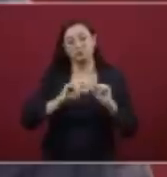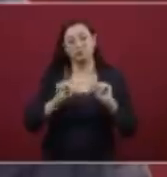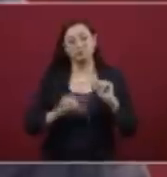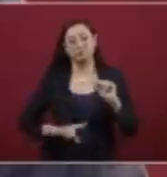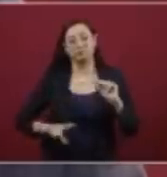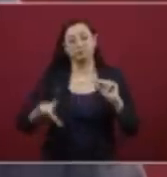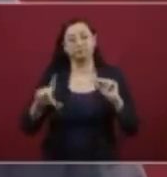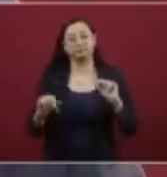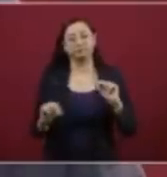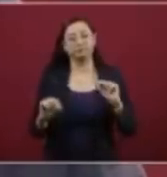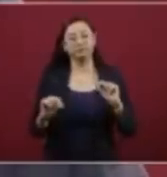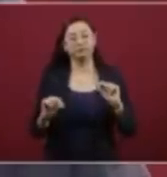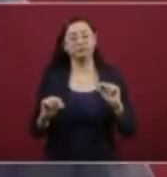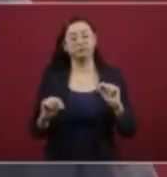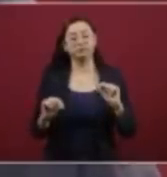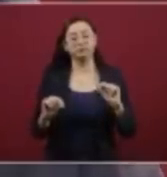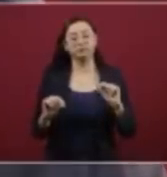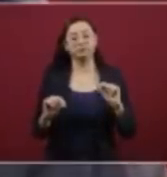como